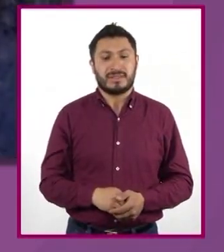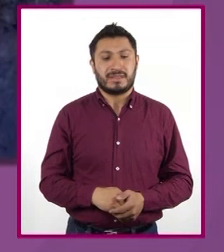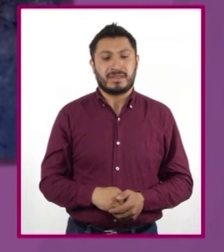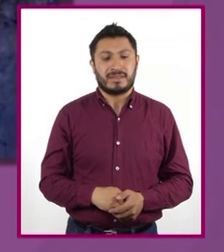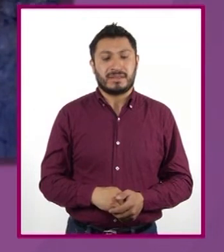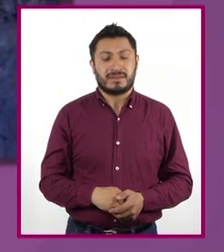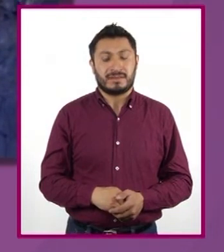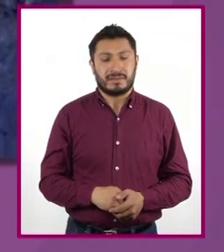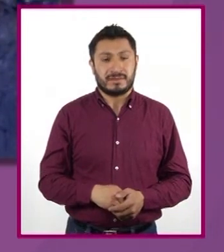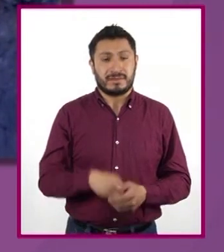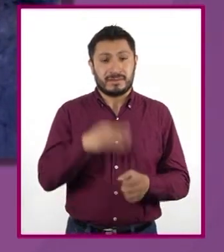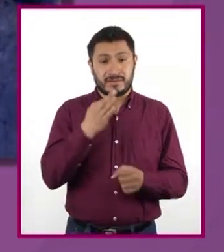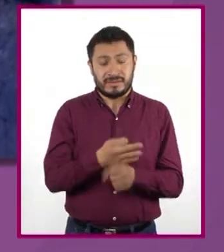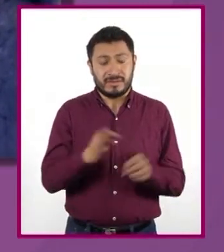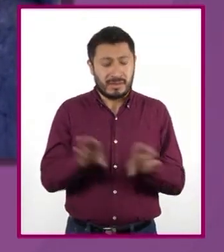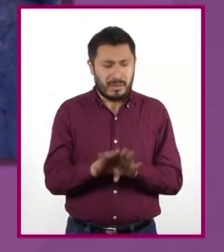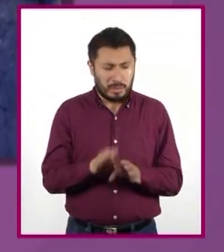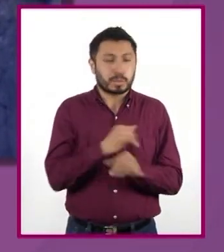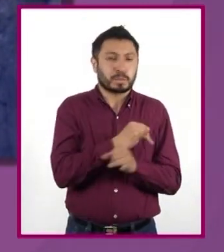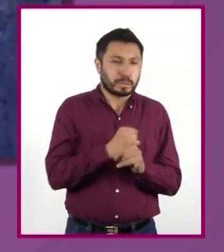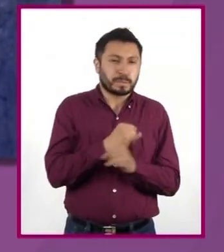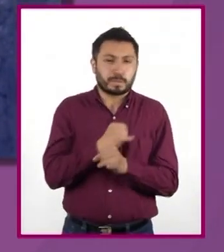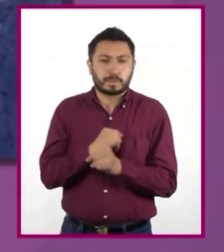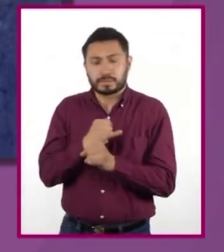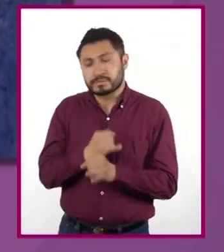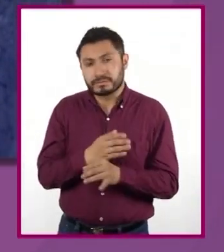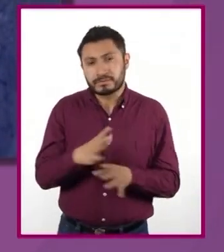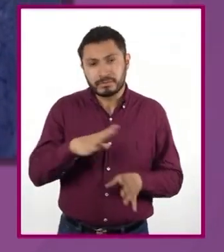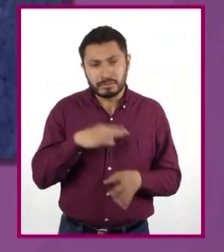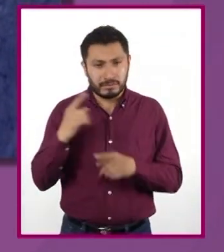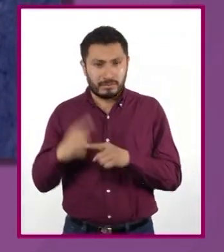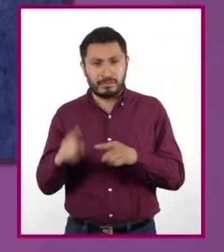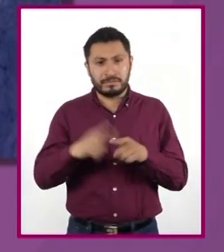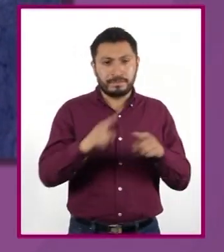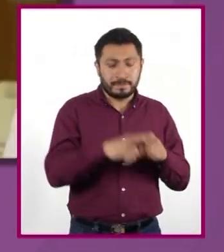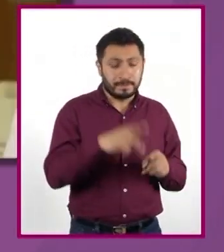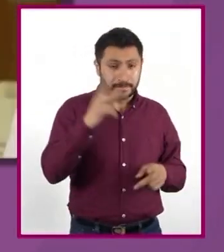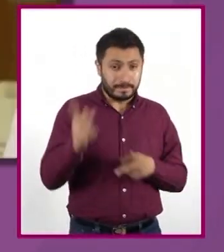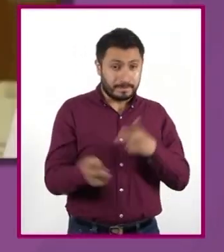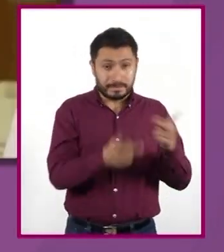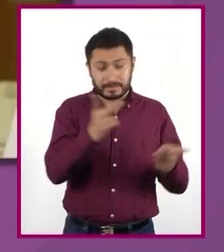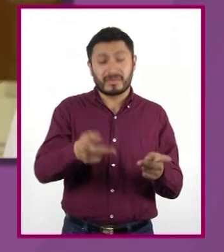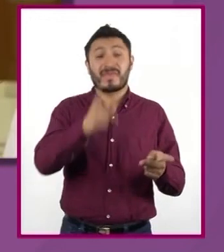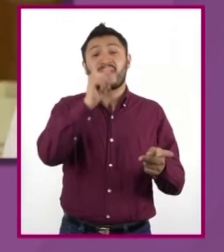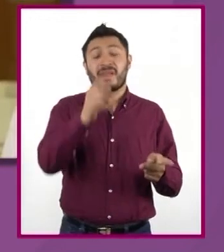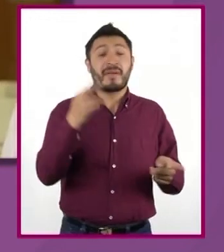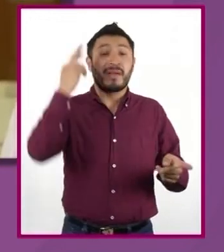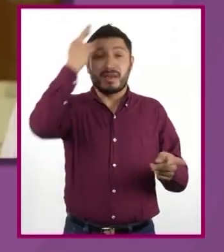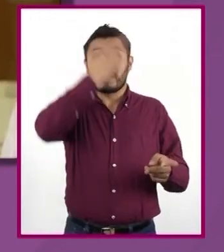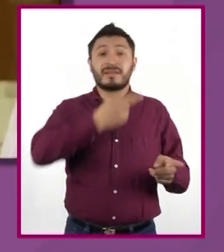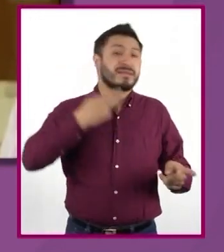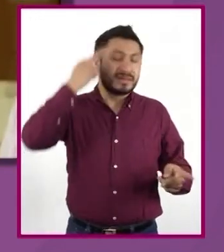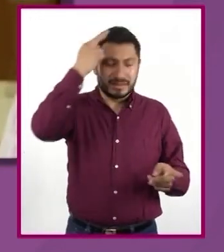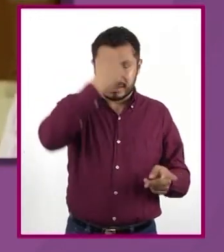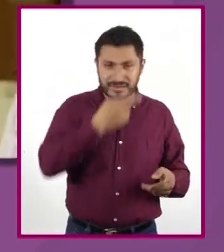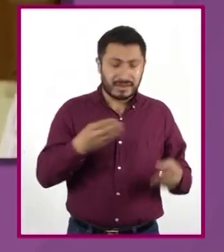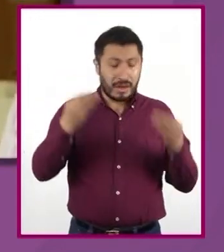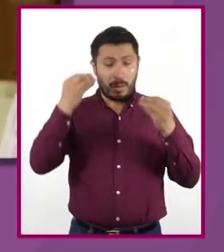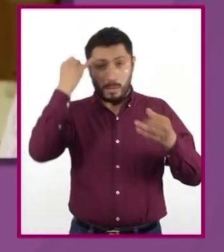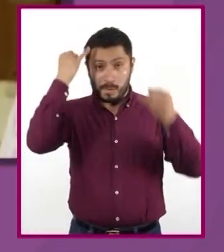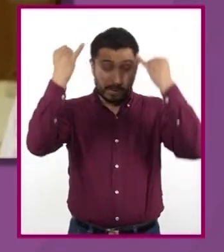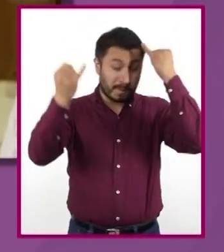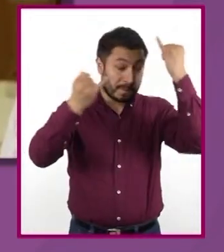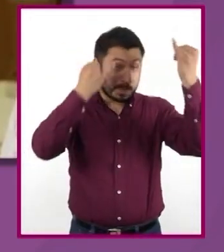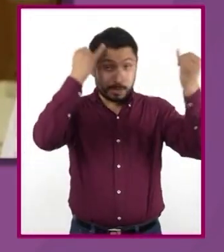Se antoja ahorita, pues es una investigación que tiene diferentes preguntas, que significa revisar muchas de las ideas y